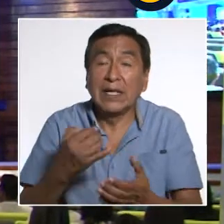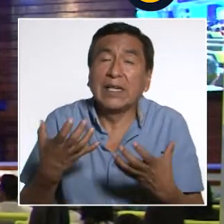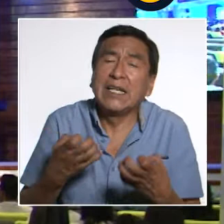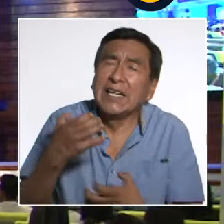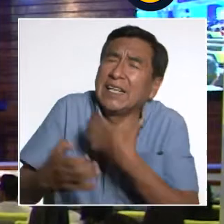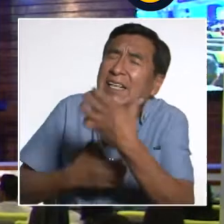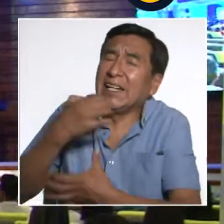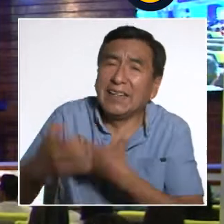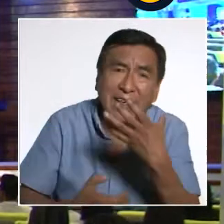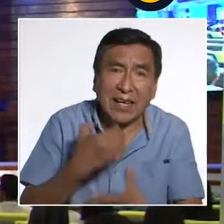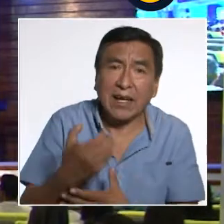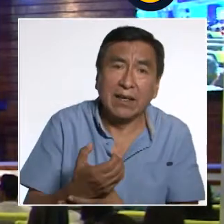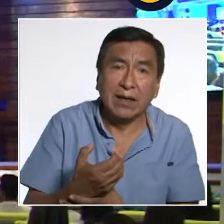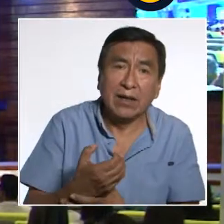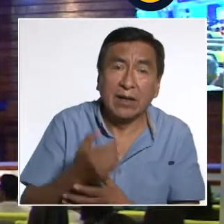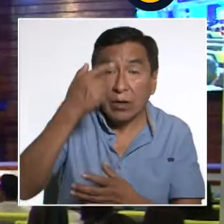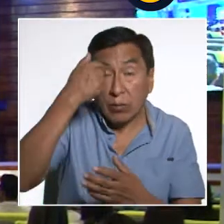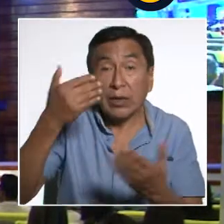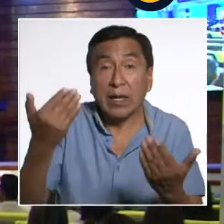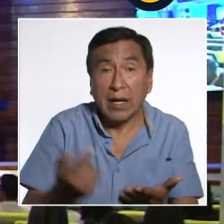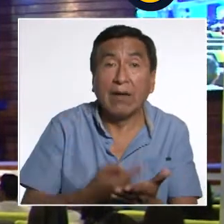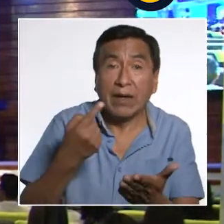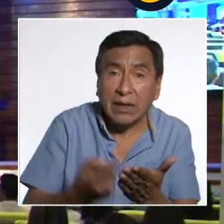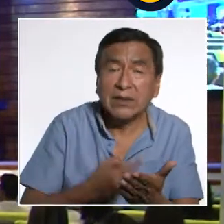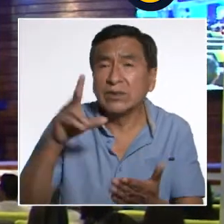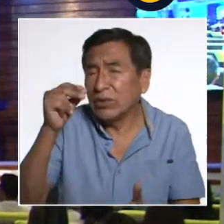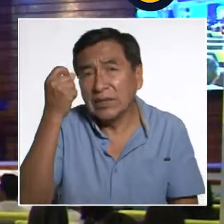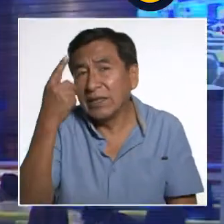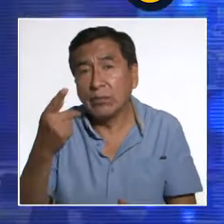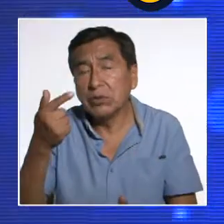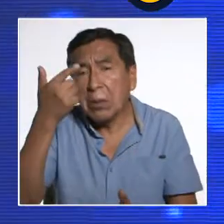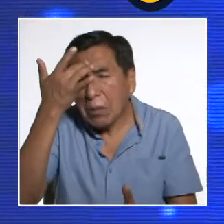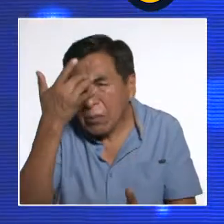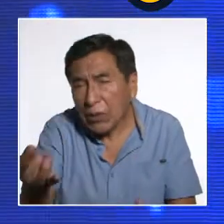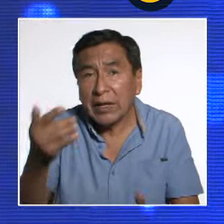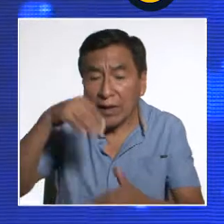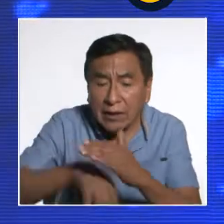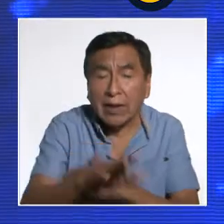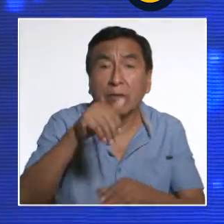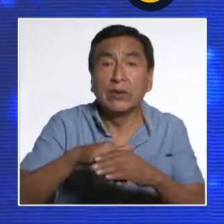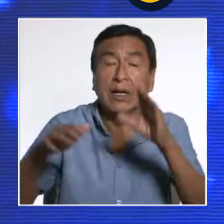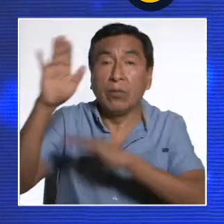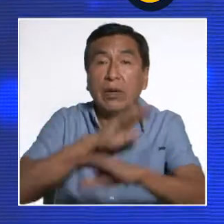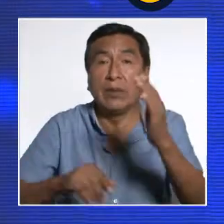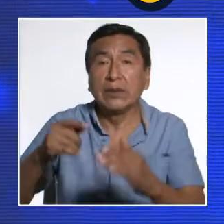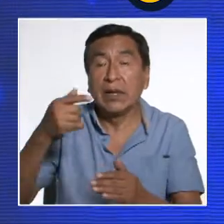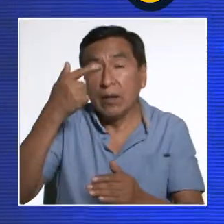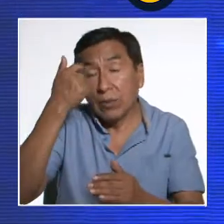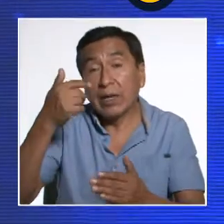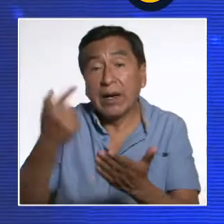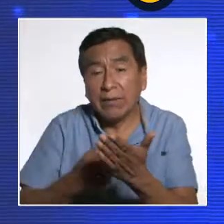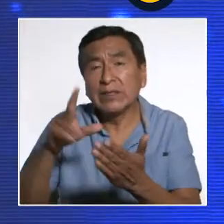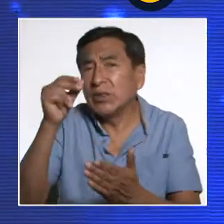gritar, porque hay veces que nosotros no entendemos por qué entramos en esas pruebas, hay veces que nosotros no